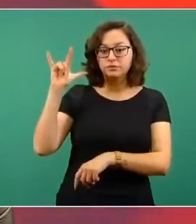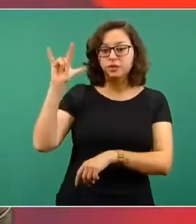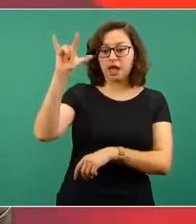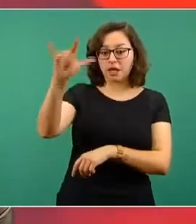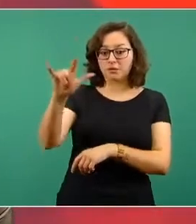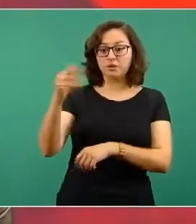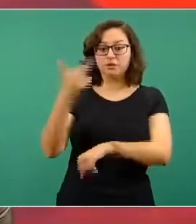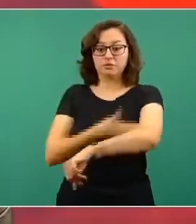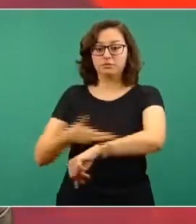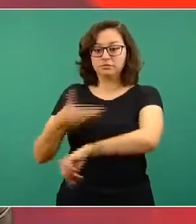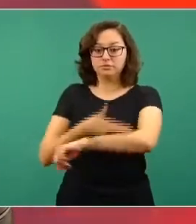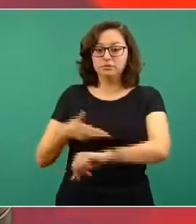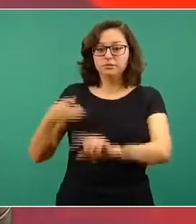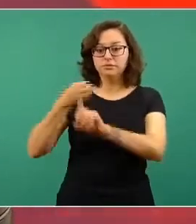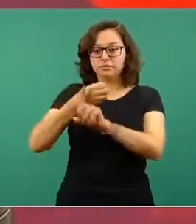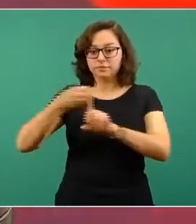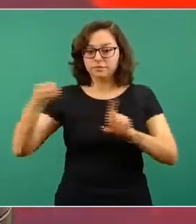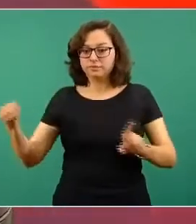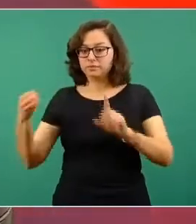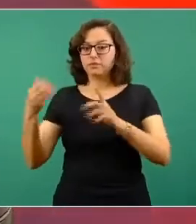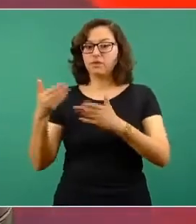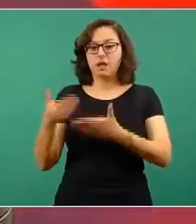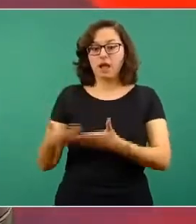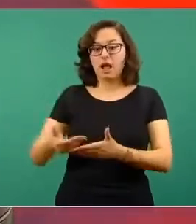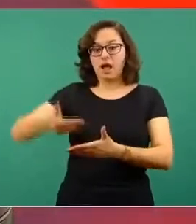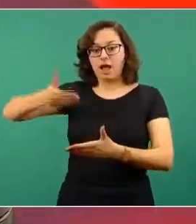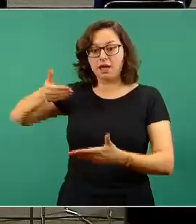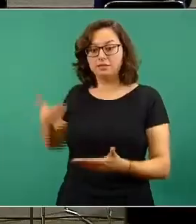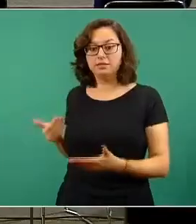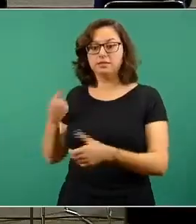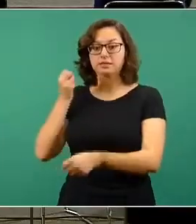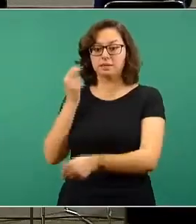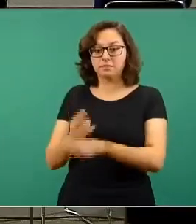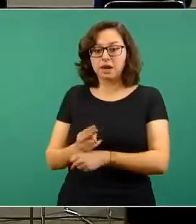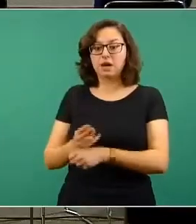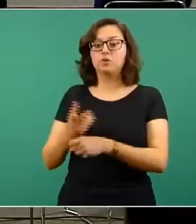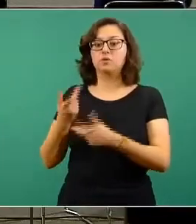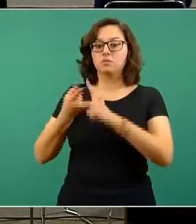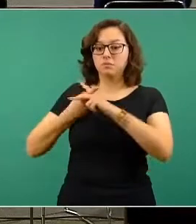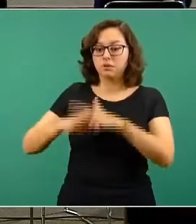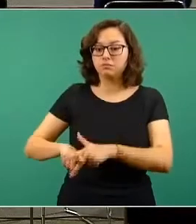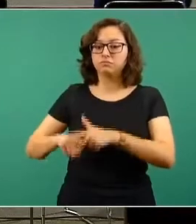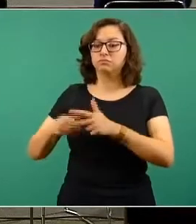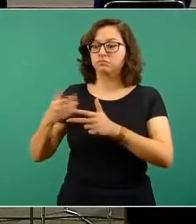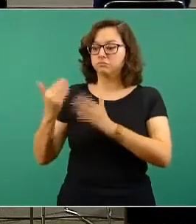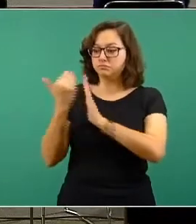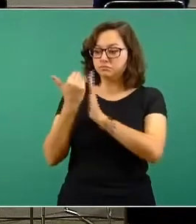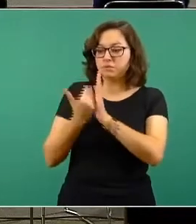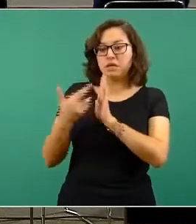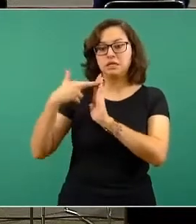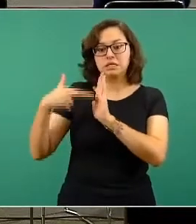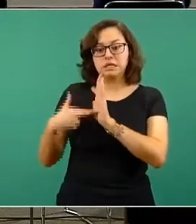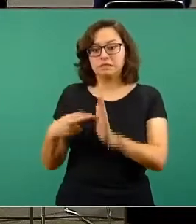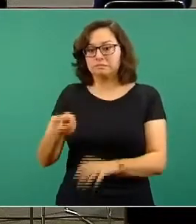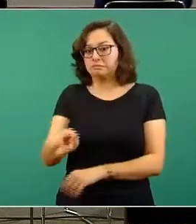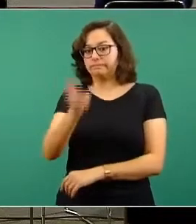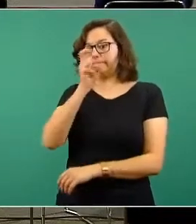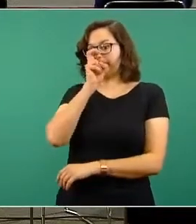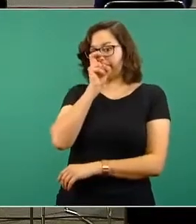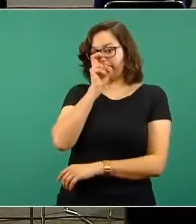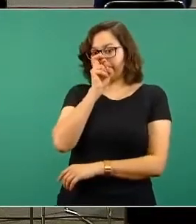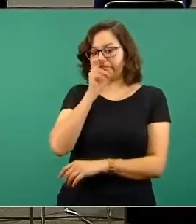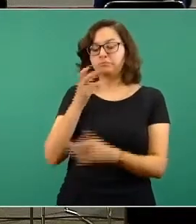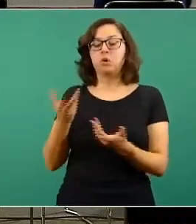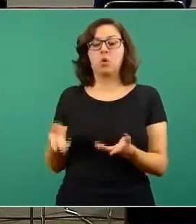y toda una serie de protocolos que inician desde el abordaje, se mantienen durante el vuelo y están presentes a la llegada y